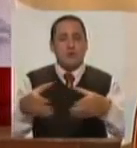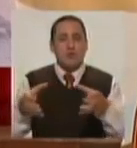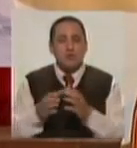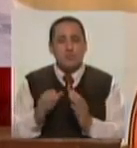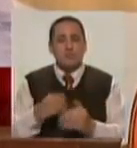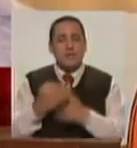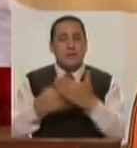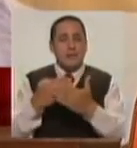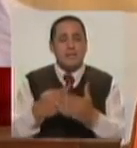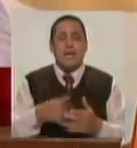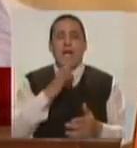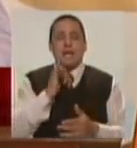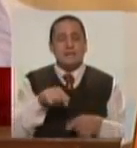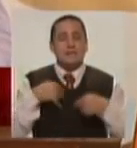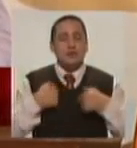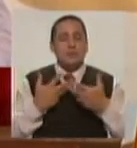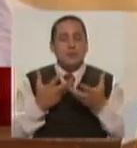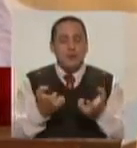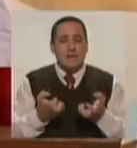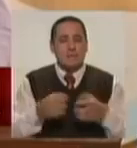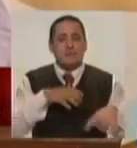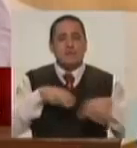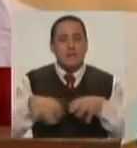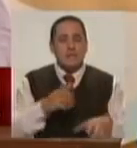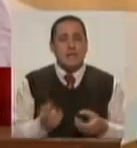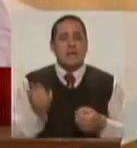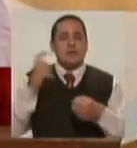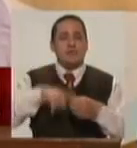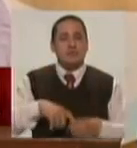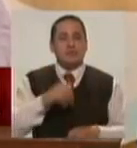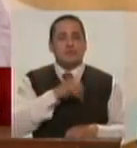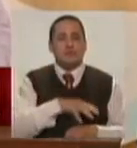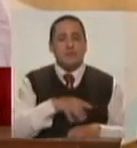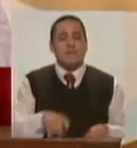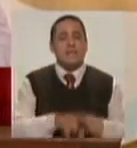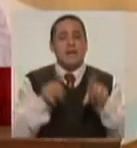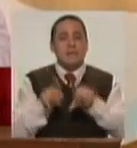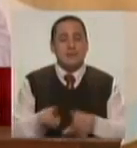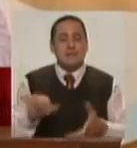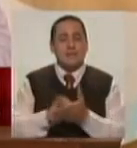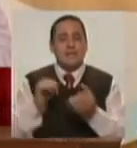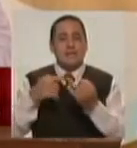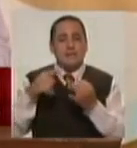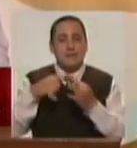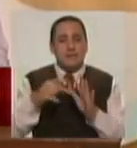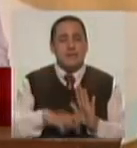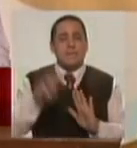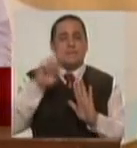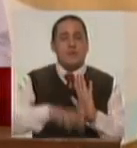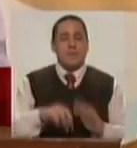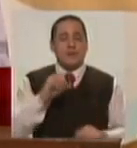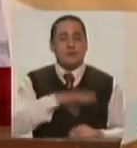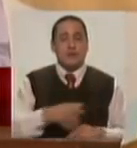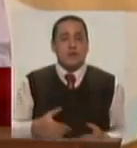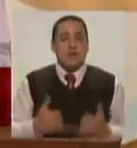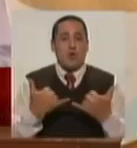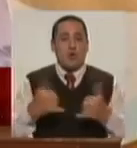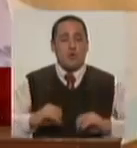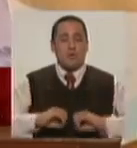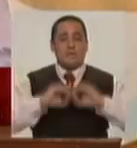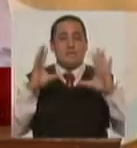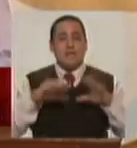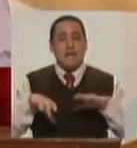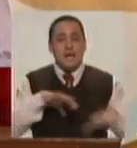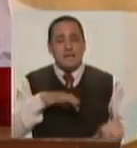consumo. Así es como pretendemos lograr la inclusión social, además de los programas sociales. Hoy día nos hacemos